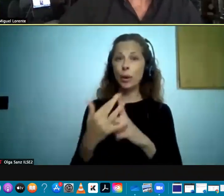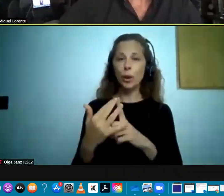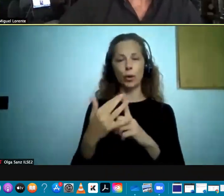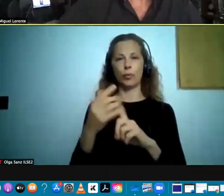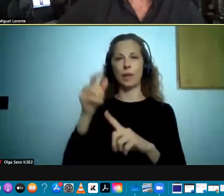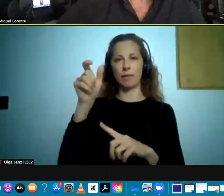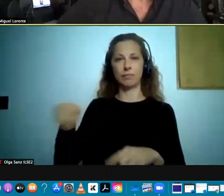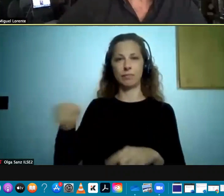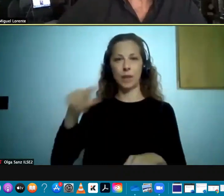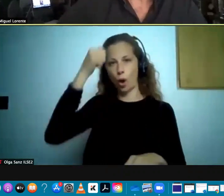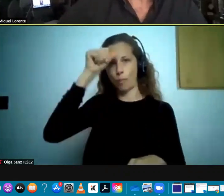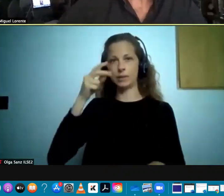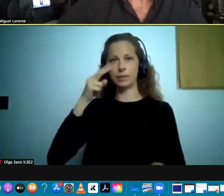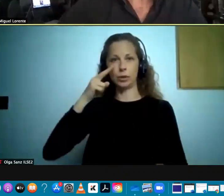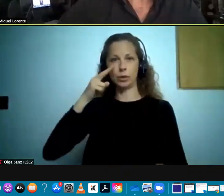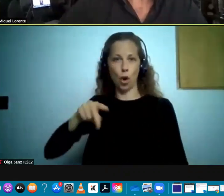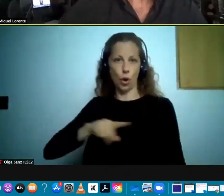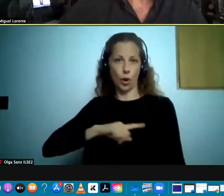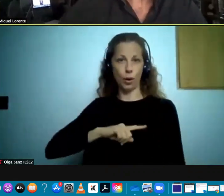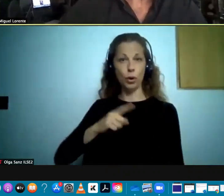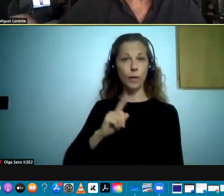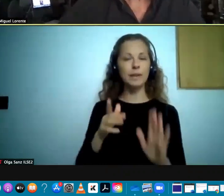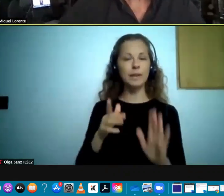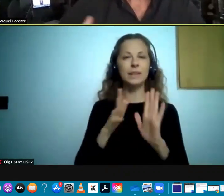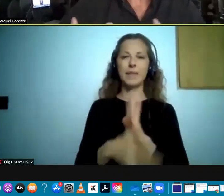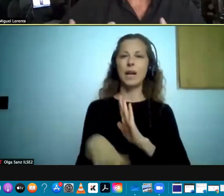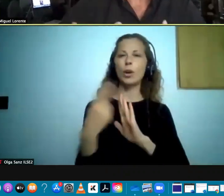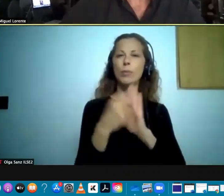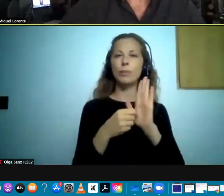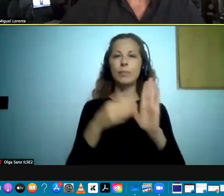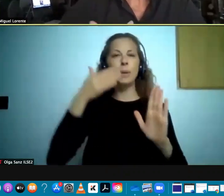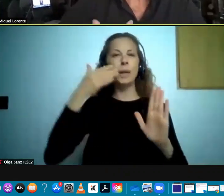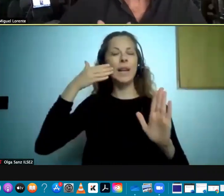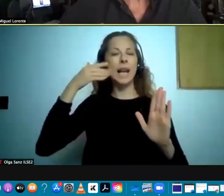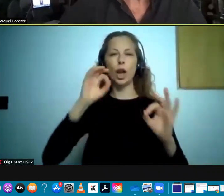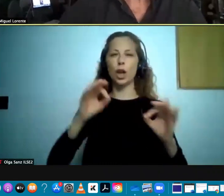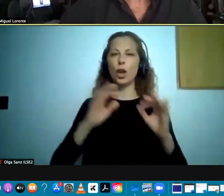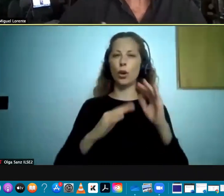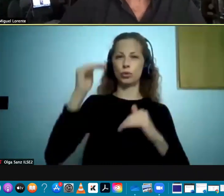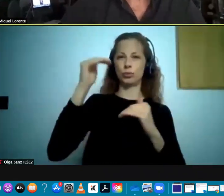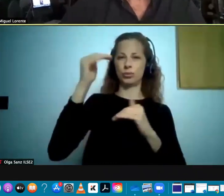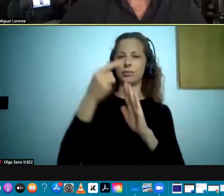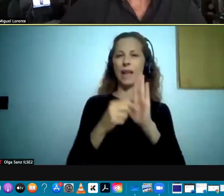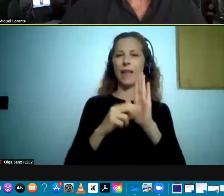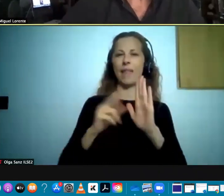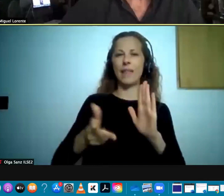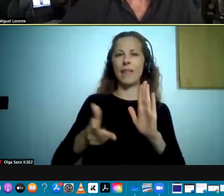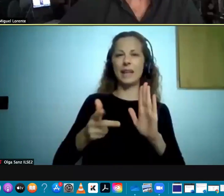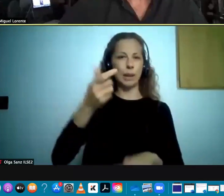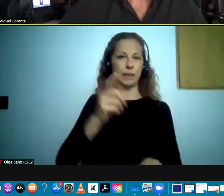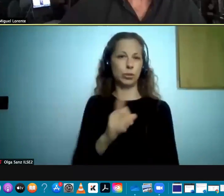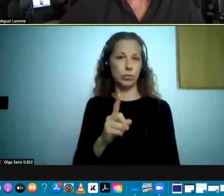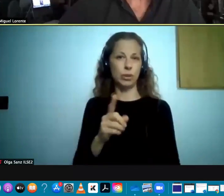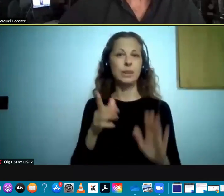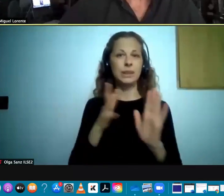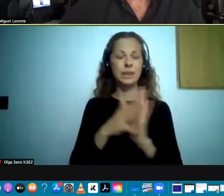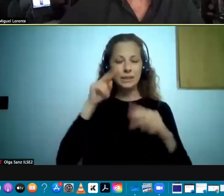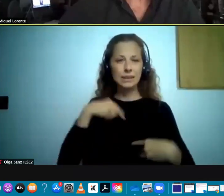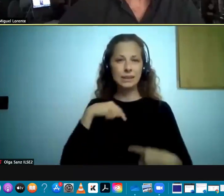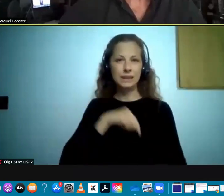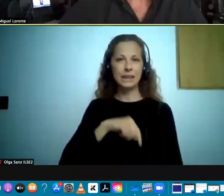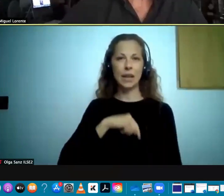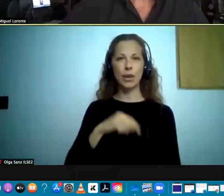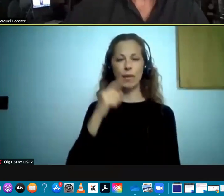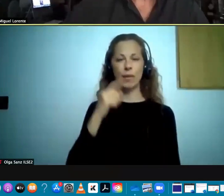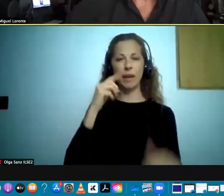se traduce en pérdida de privilegios, ¿no? Se produce una percepción individual de que ha perdido privilegios por